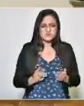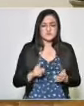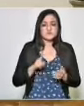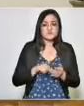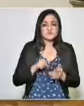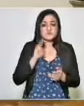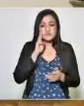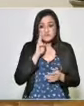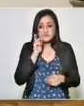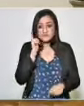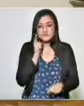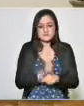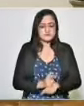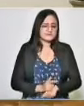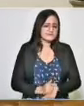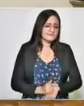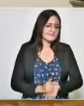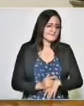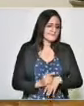una porquería.